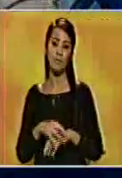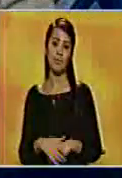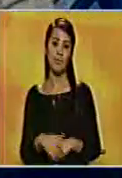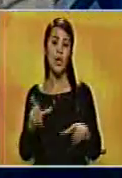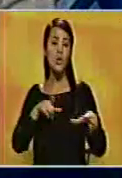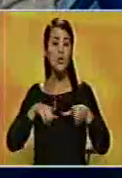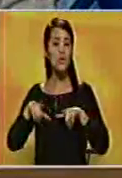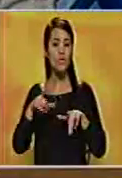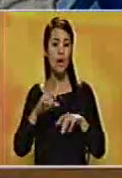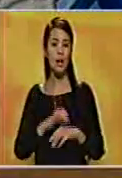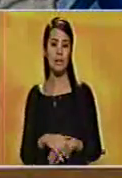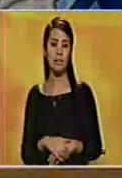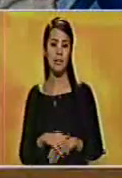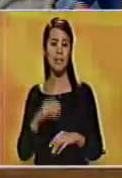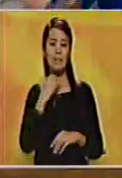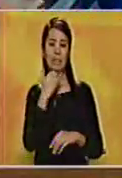1 de la carretera mamera-el junquito